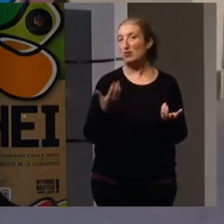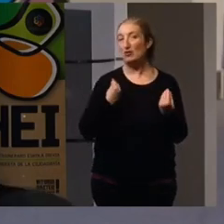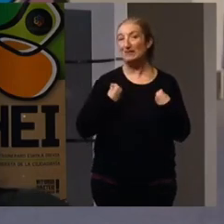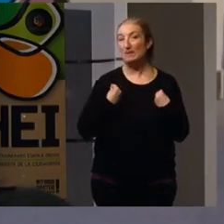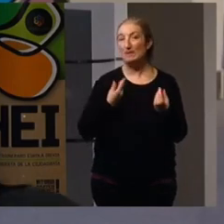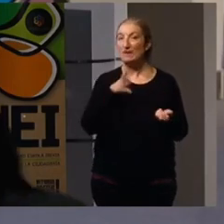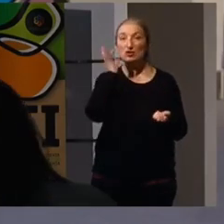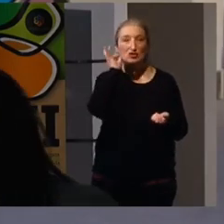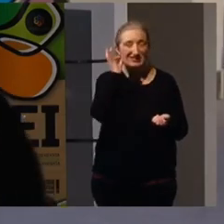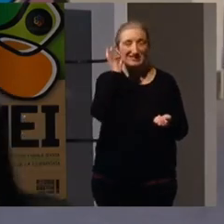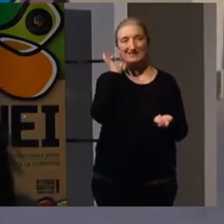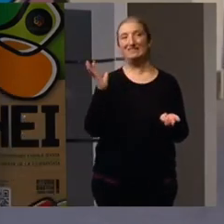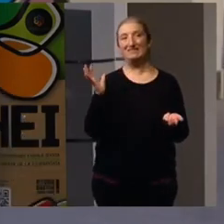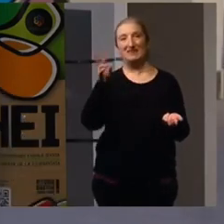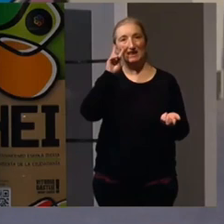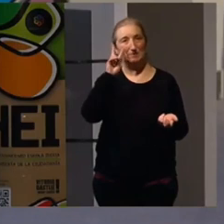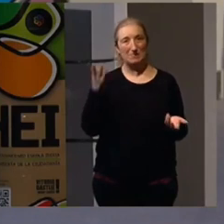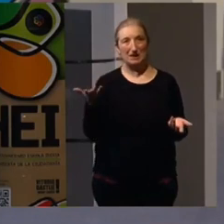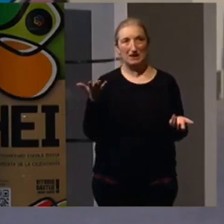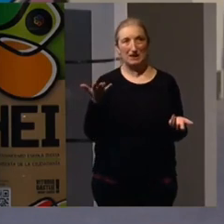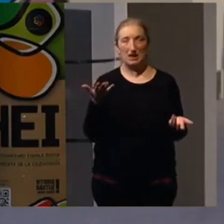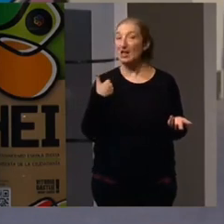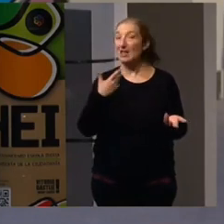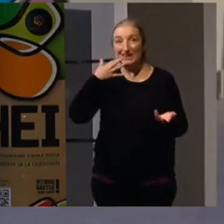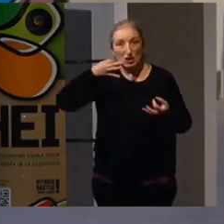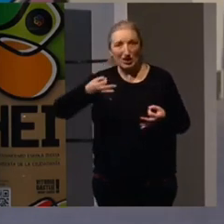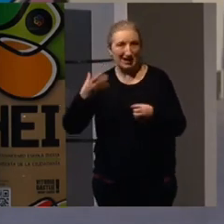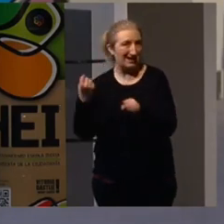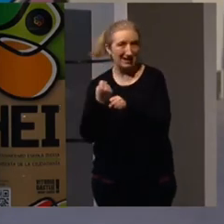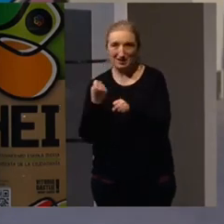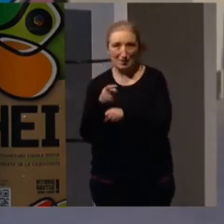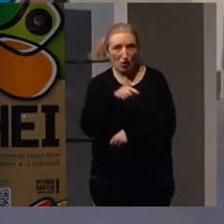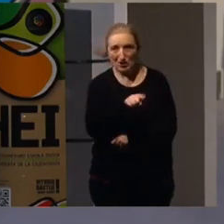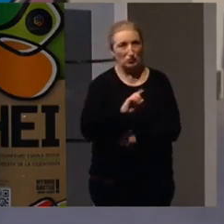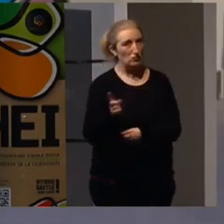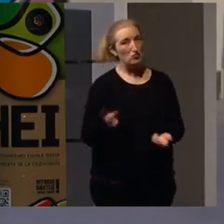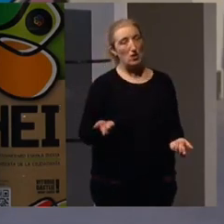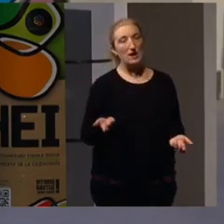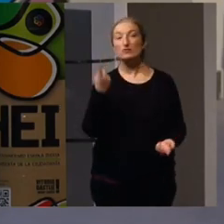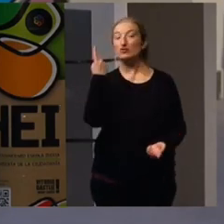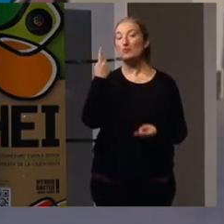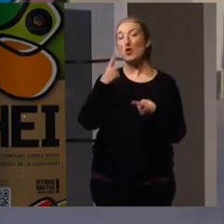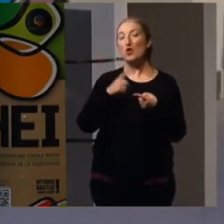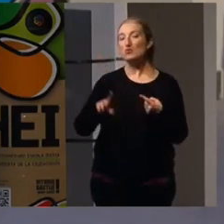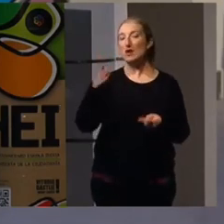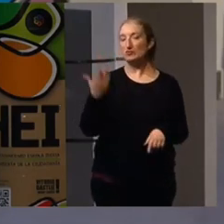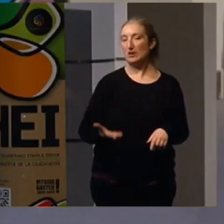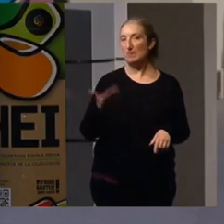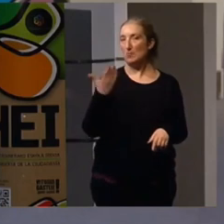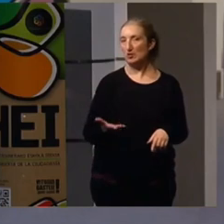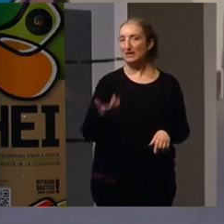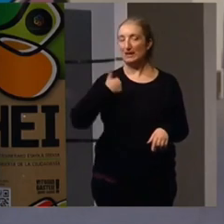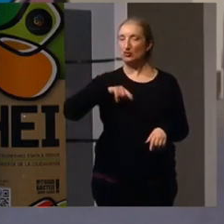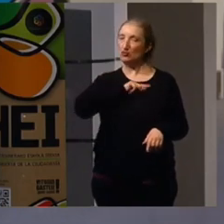Cristina, casi me parece una ofensa hacia lo que podría ser el trabajo, ¿eh? Entonces yo creo que una cosa que es imprescindible es